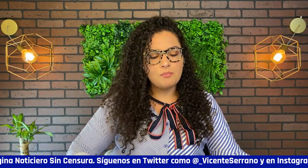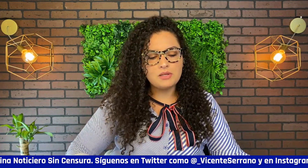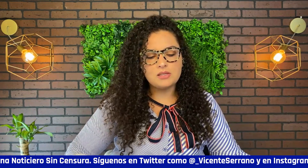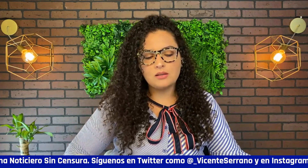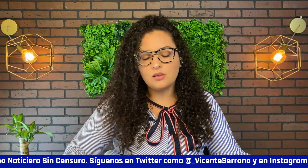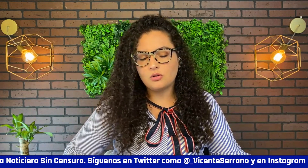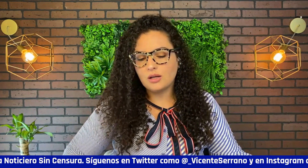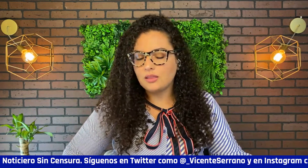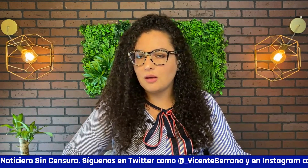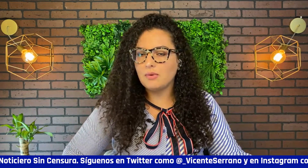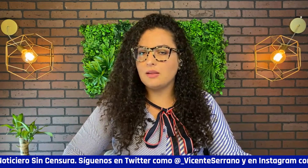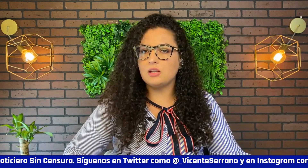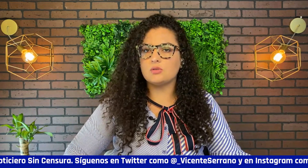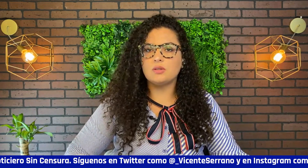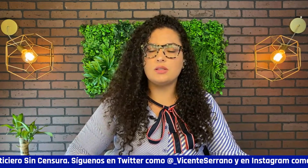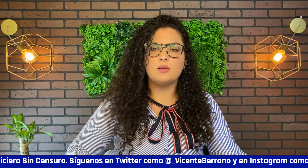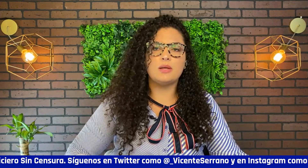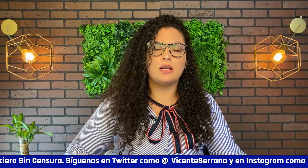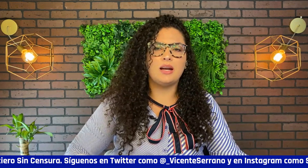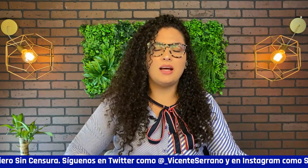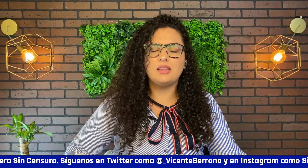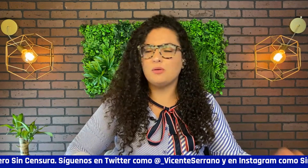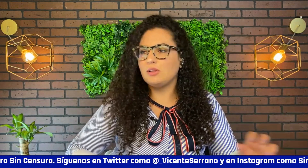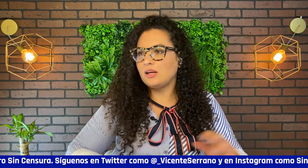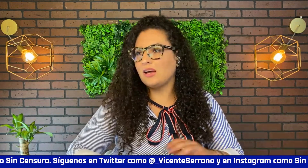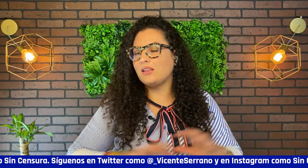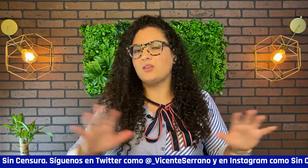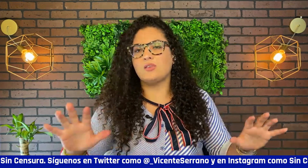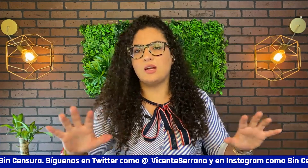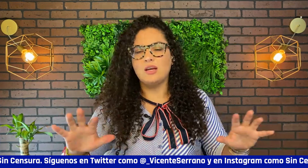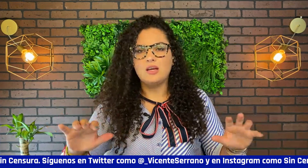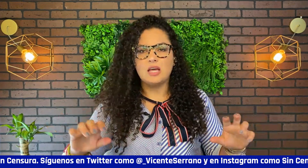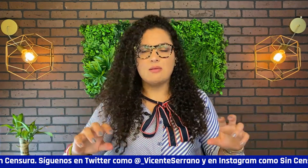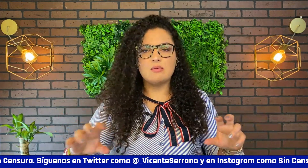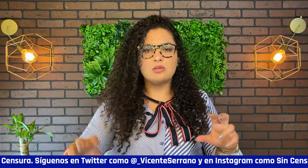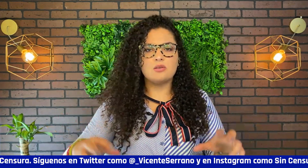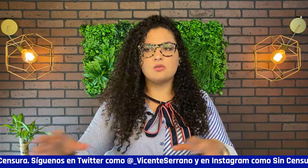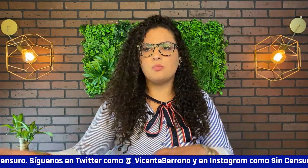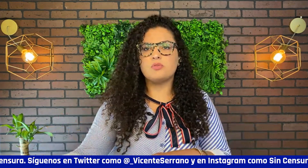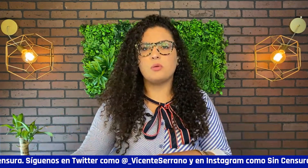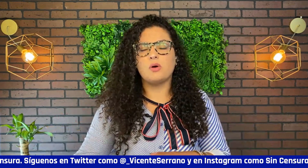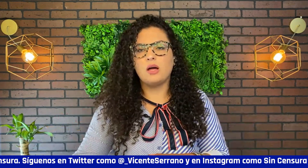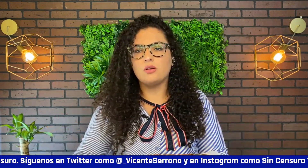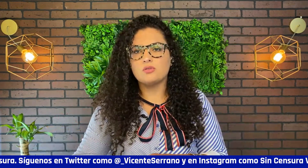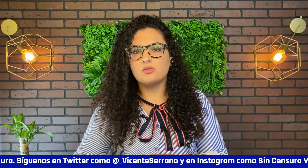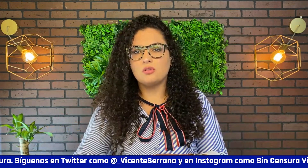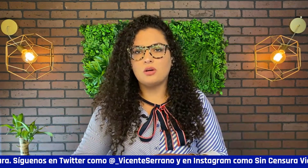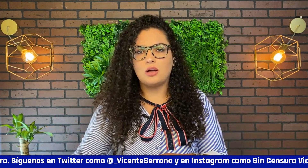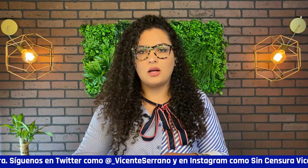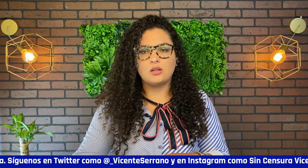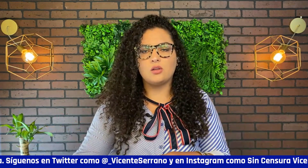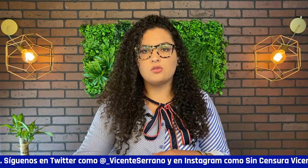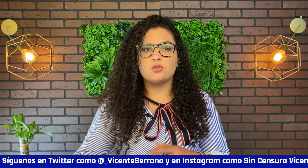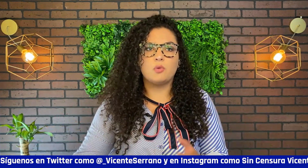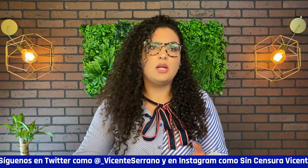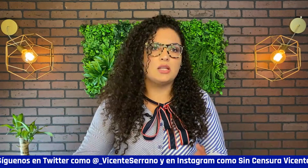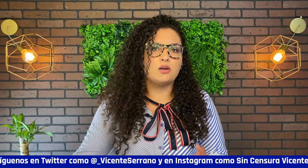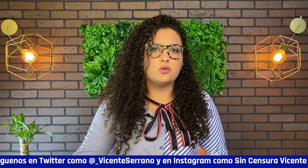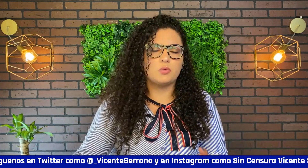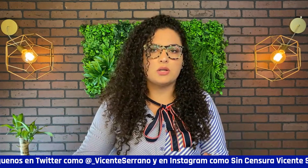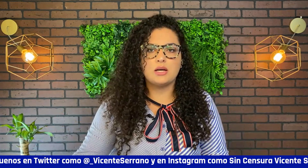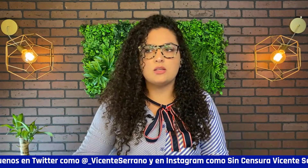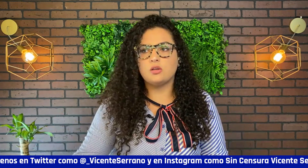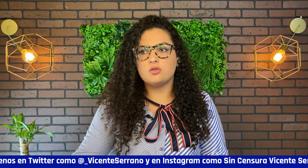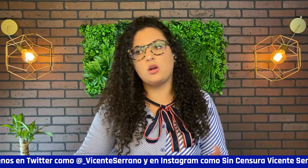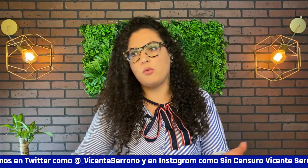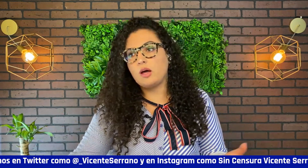que cada que el presidente toca el tema de los jueces en la mañanera, hagan de cuenta que arde Troya. Y vemos a los grupos de abogados, ¿no? A todos los